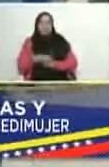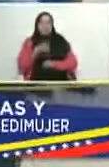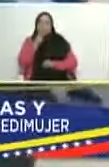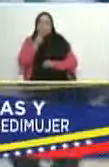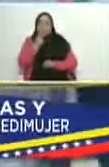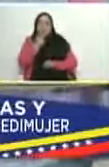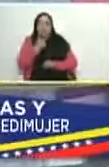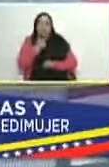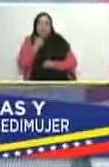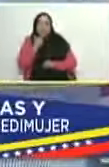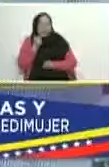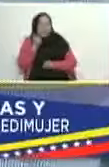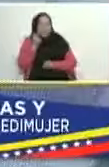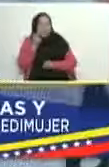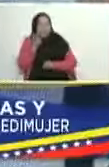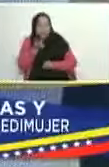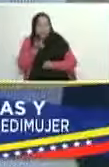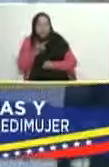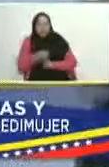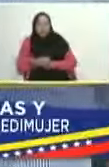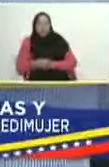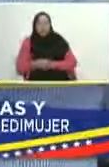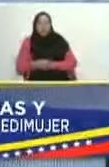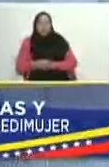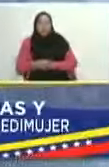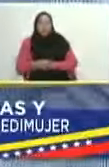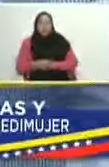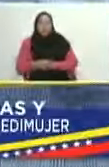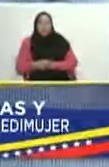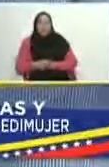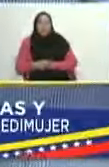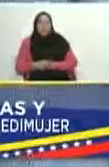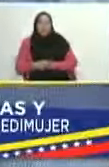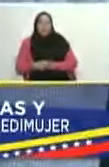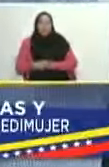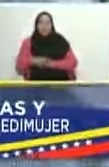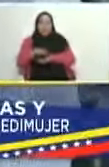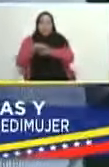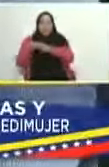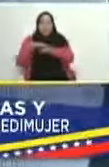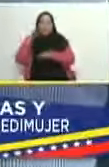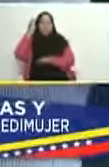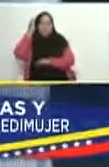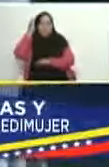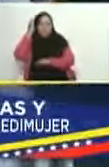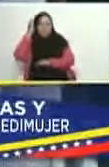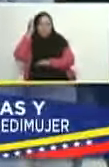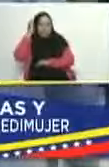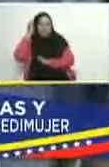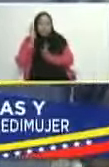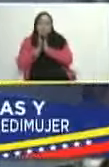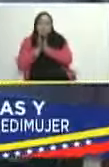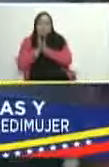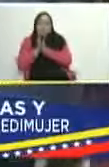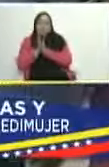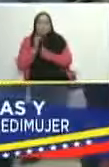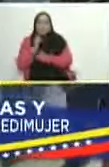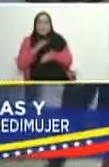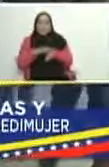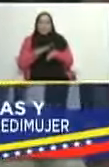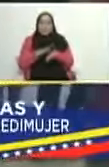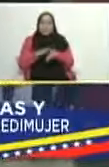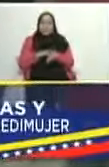belleza que compañera Delis Álvarez, ministra de la Mujer, por favor. ¿Cómo